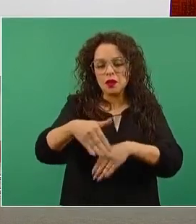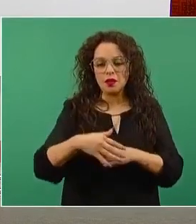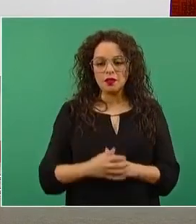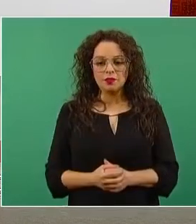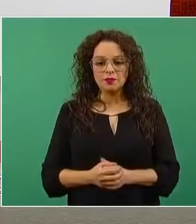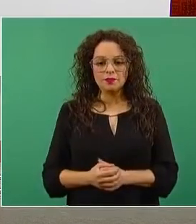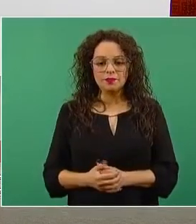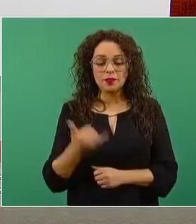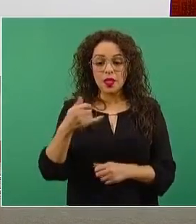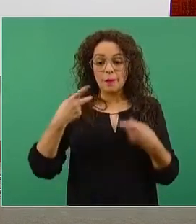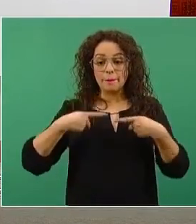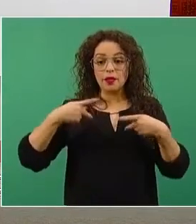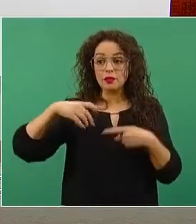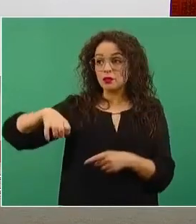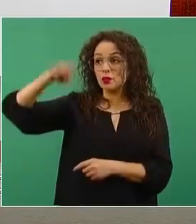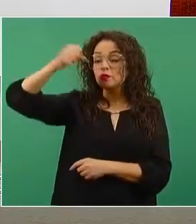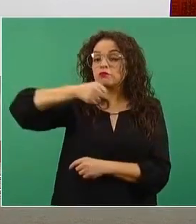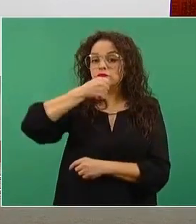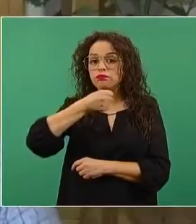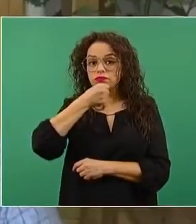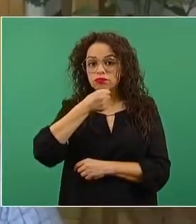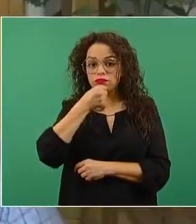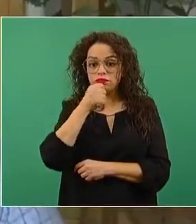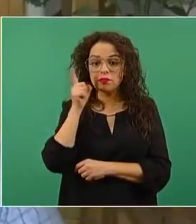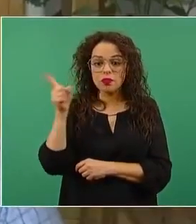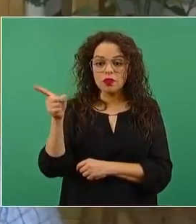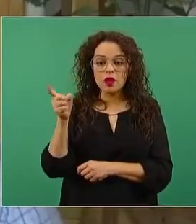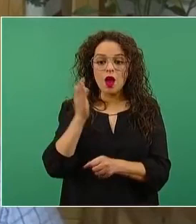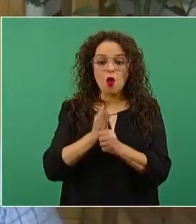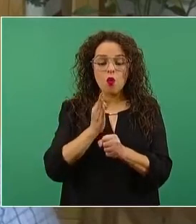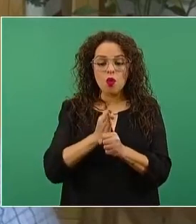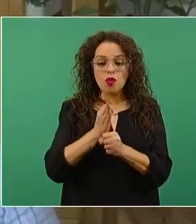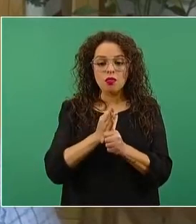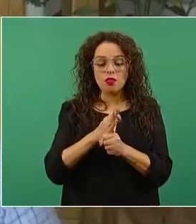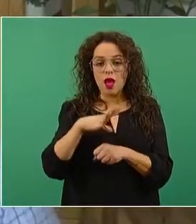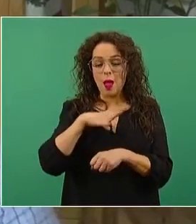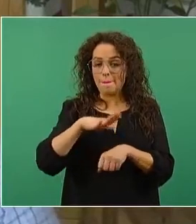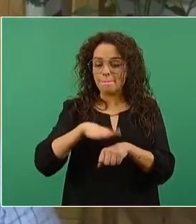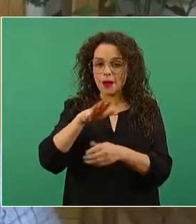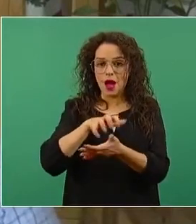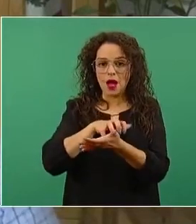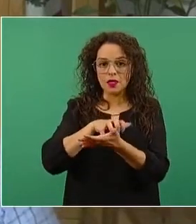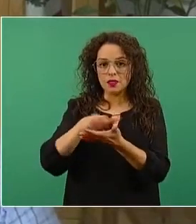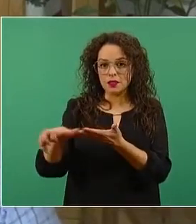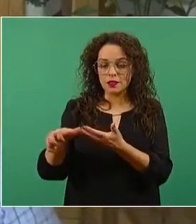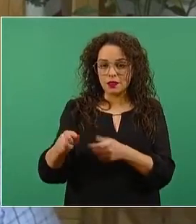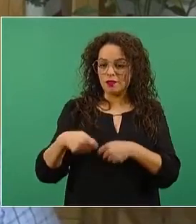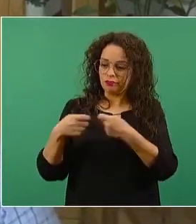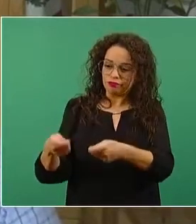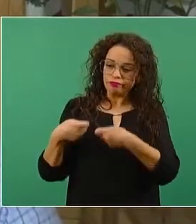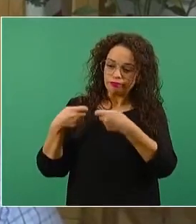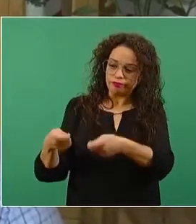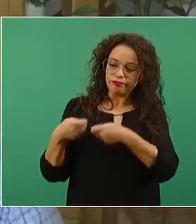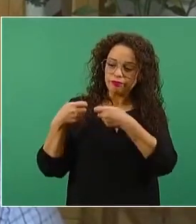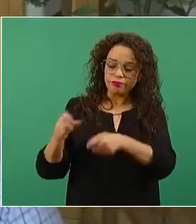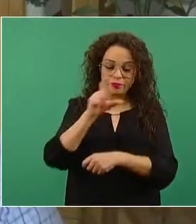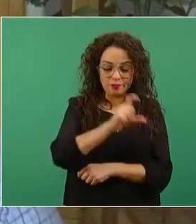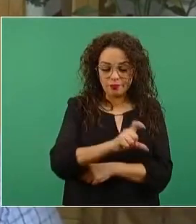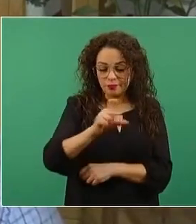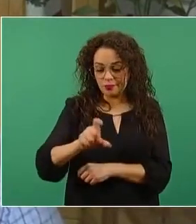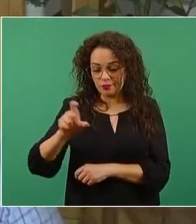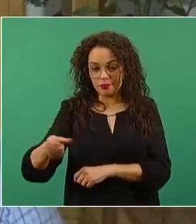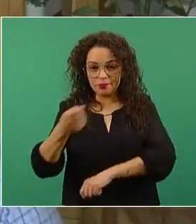las personas adultas mayores, que es donde se concentra en este momento la mayoría de las dosis de vacuna que se están